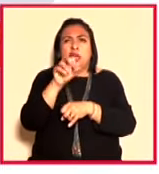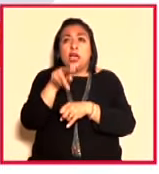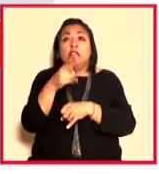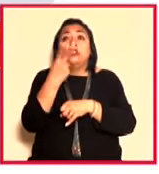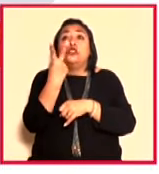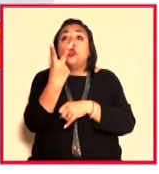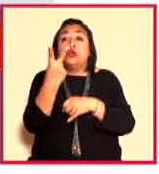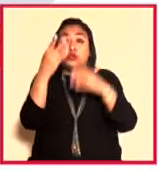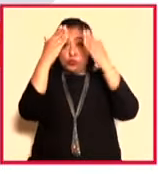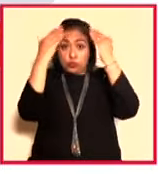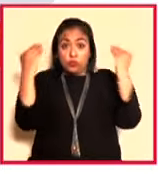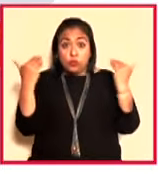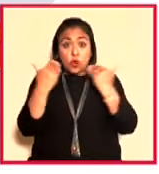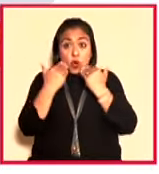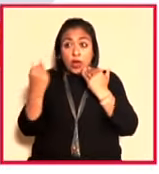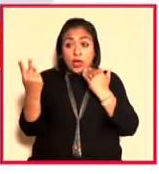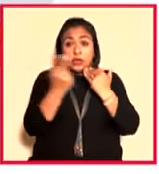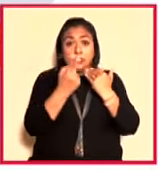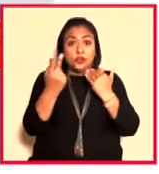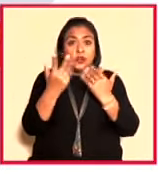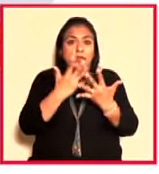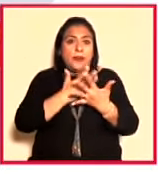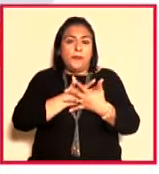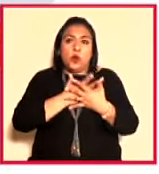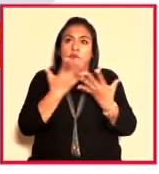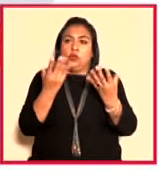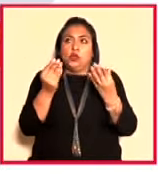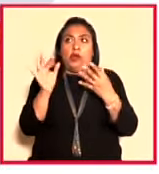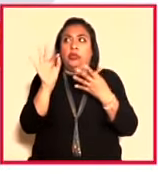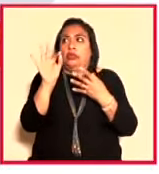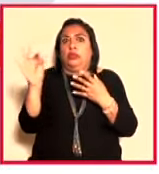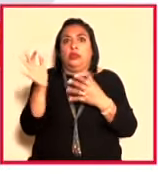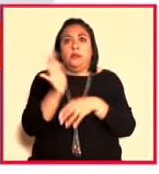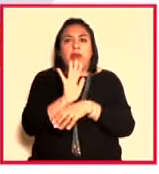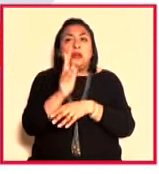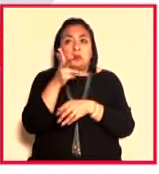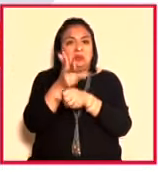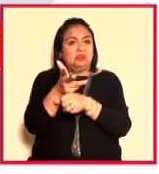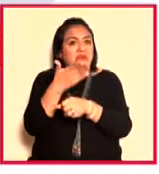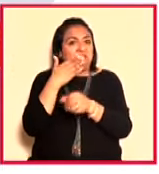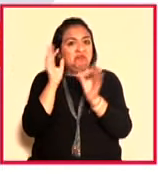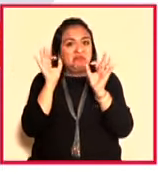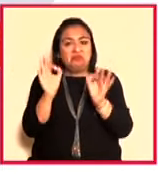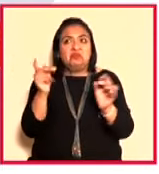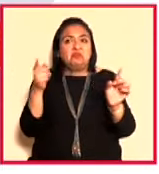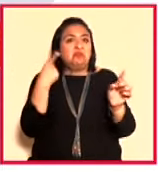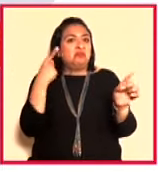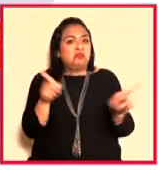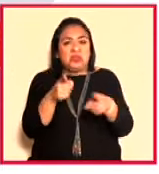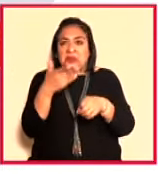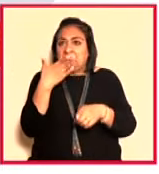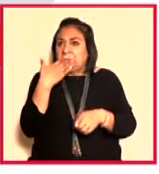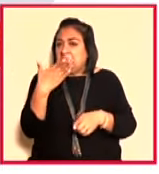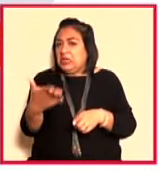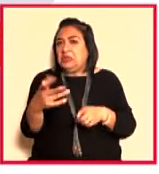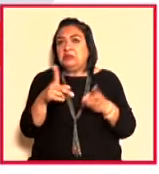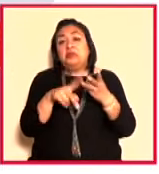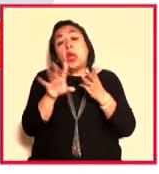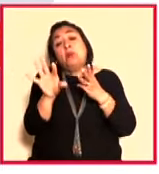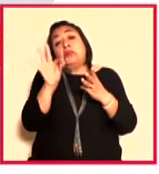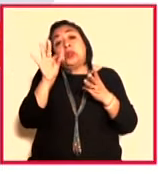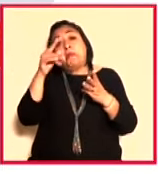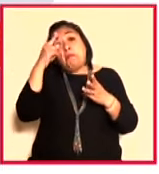y su relación amorosa. Hay mucha polémica alrededor de esta película. Está muy bien fotografiada, tiene muy buena música. En fin, es una opción para aquellos